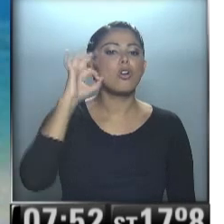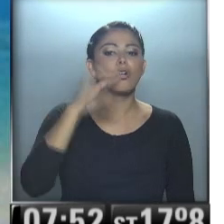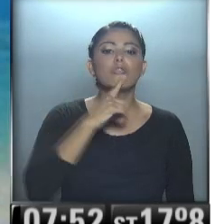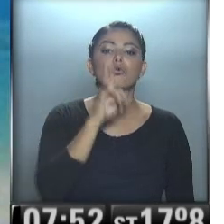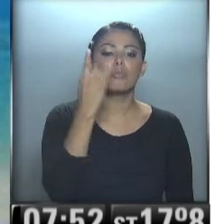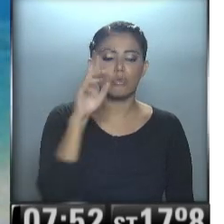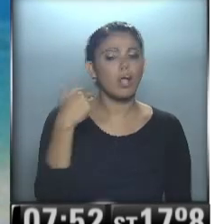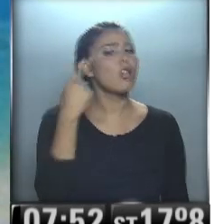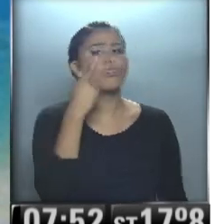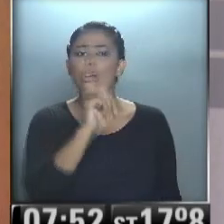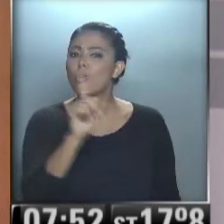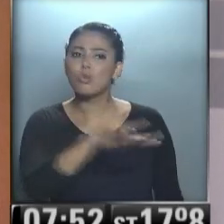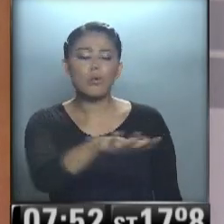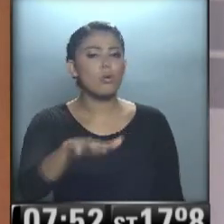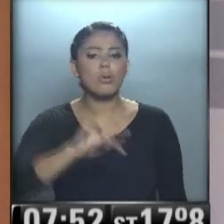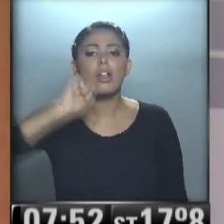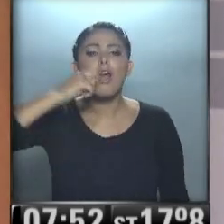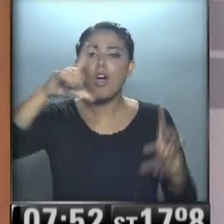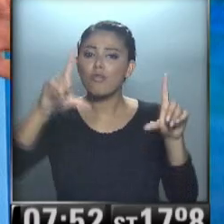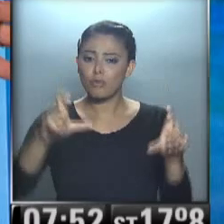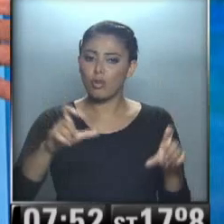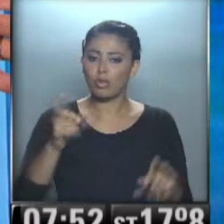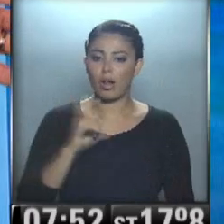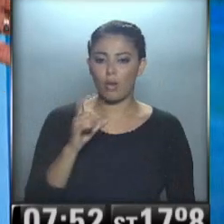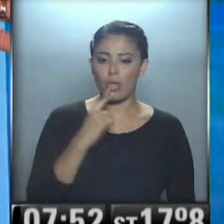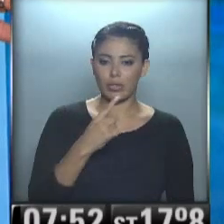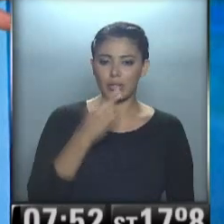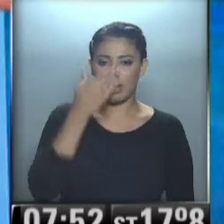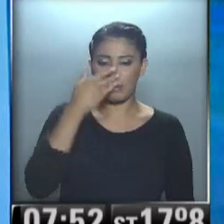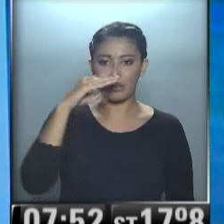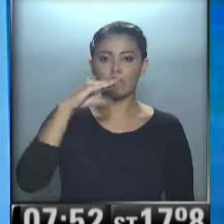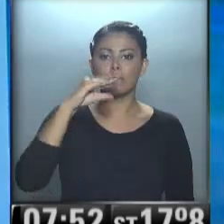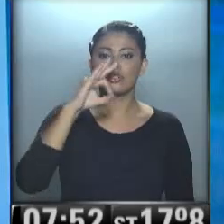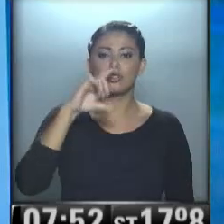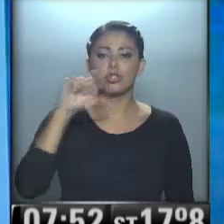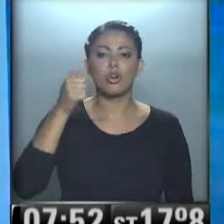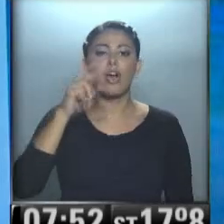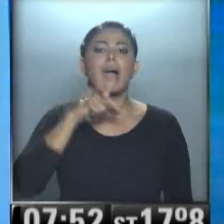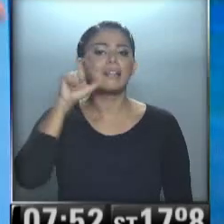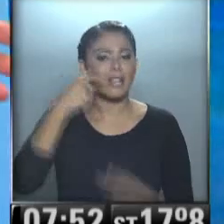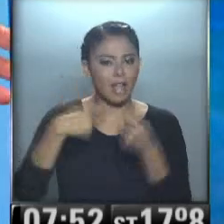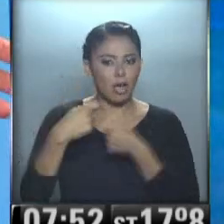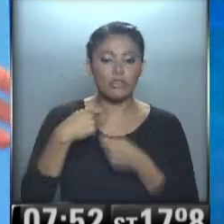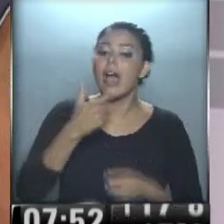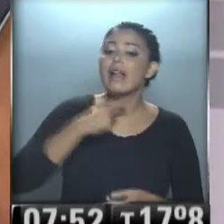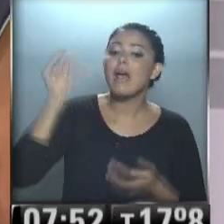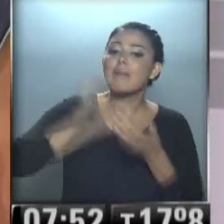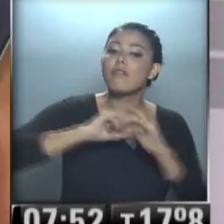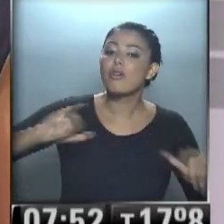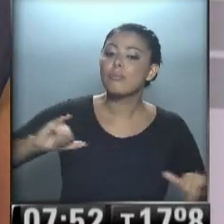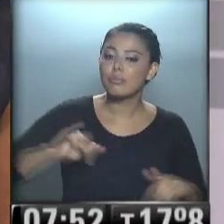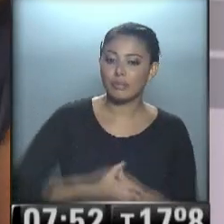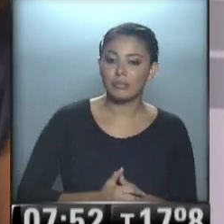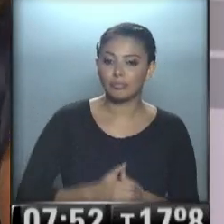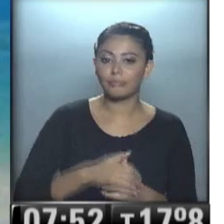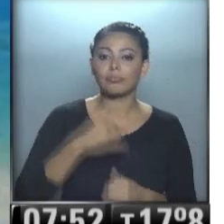Langostura, no conozco, qué linda foto, qué linda. ¿Chocoarte será el negocio de quien lo manda? Y puede ser. Ay, queremos más compren detalles, por favor,